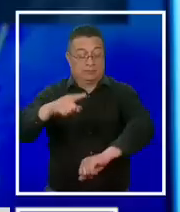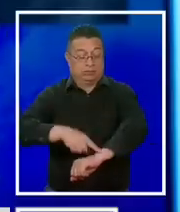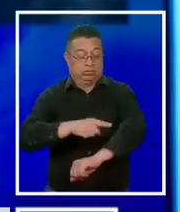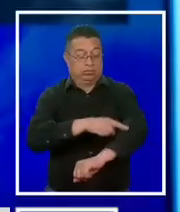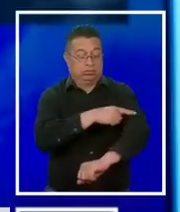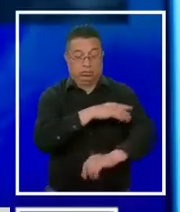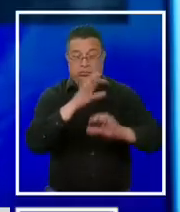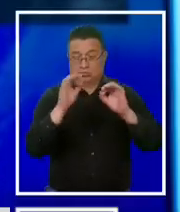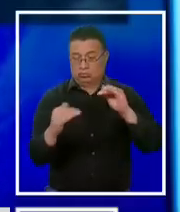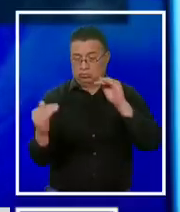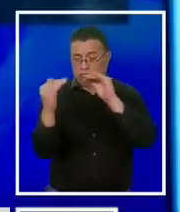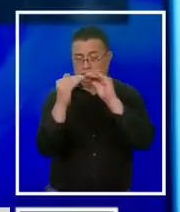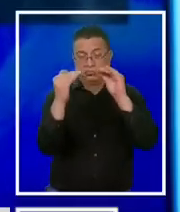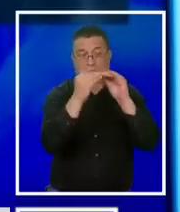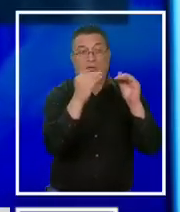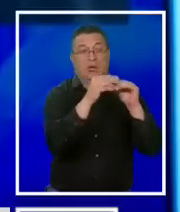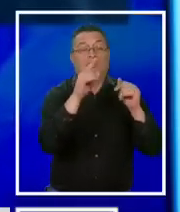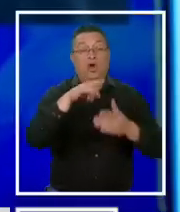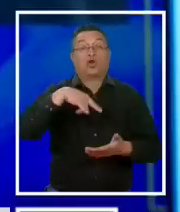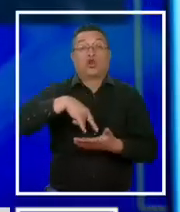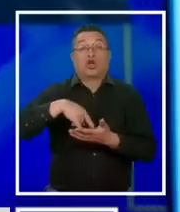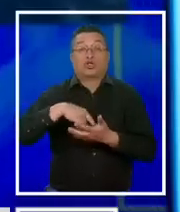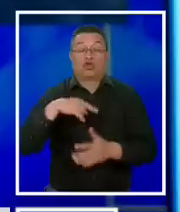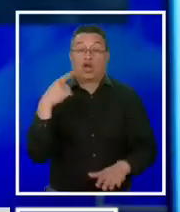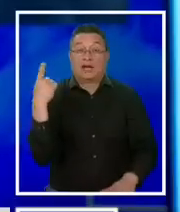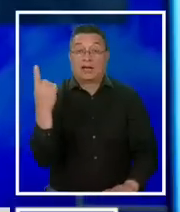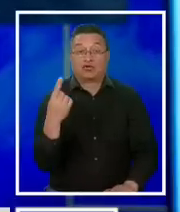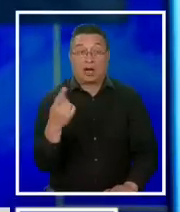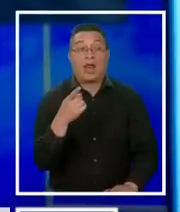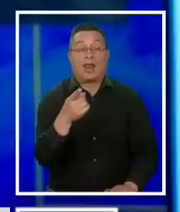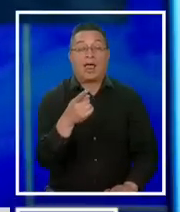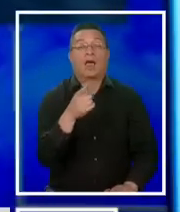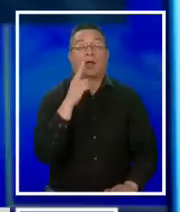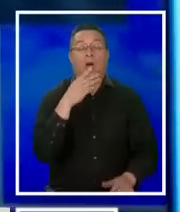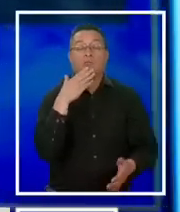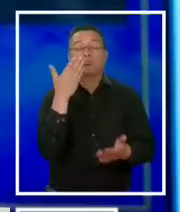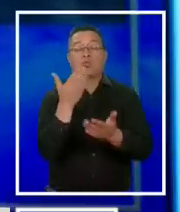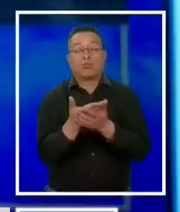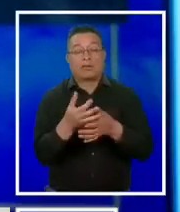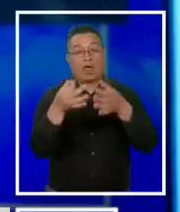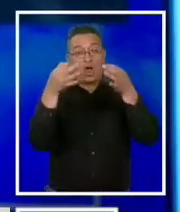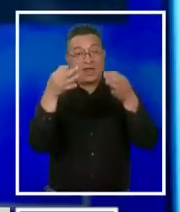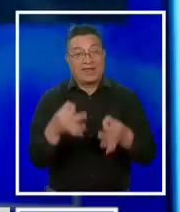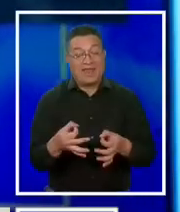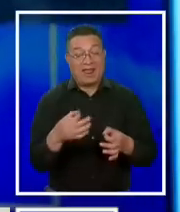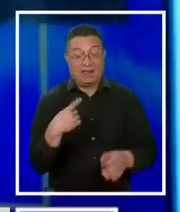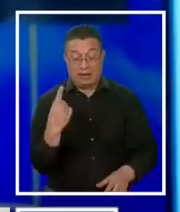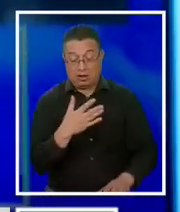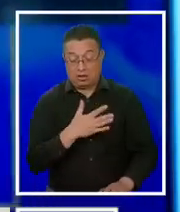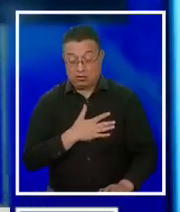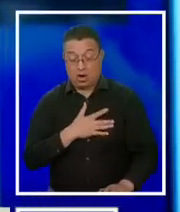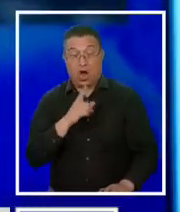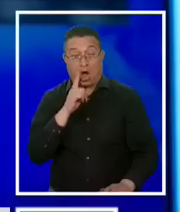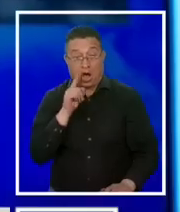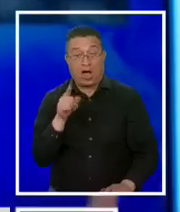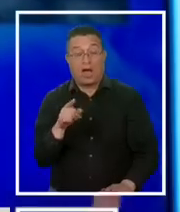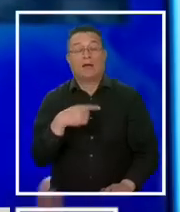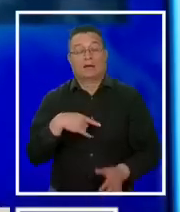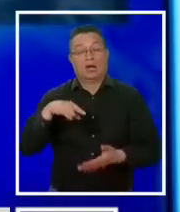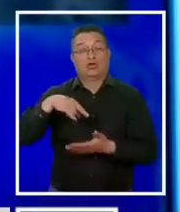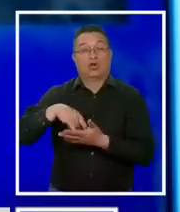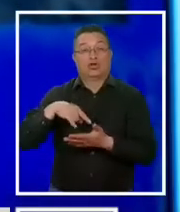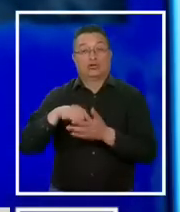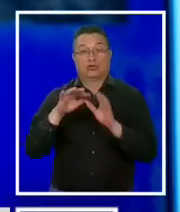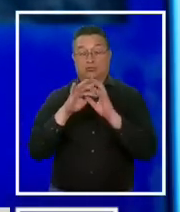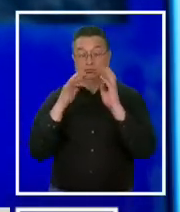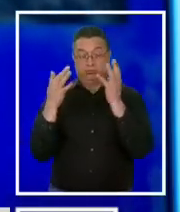proporcionalmente como es el Congreso Nacional de hecho la propuesta original que nosotros teníamos era que el congreso